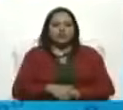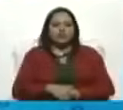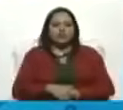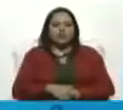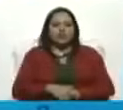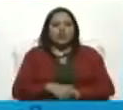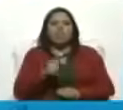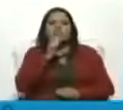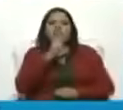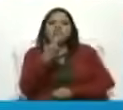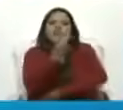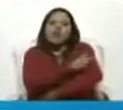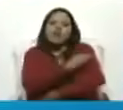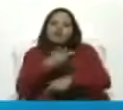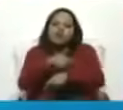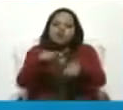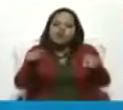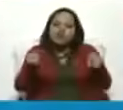¿Quién se vacunó de ustedes?